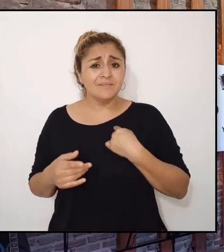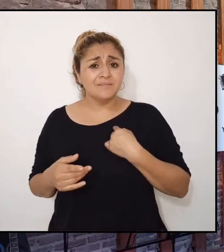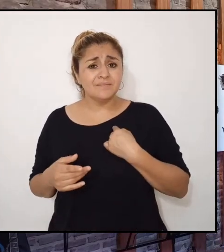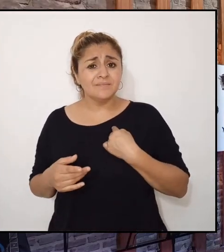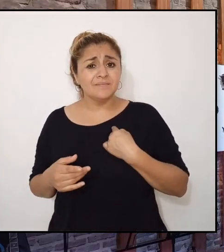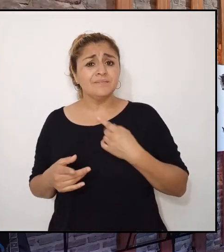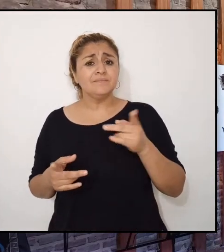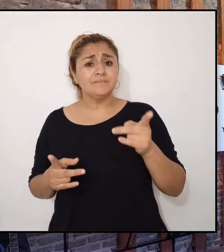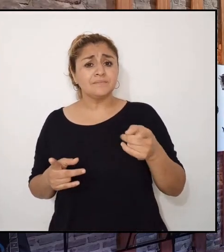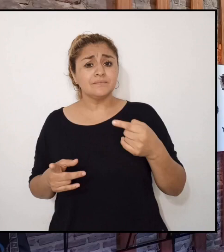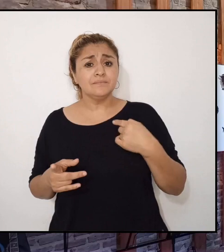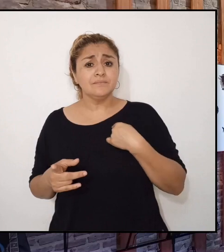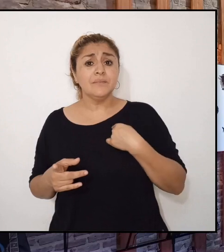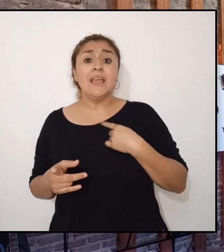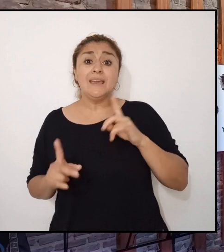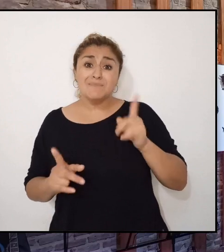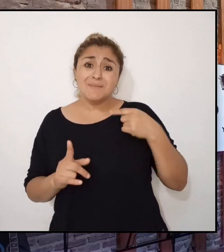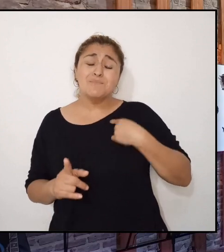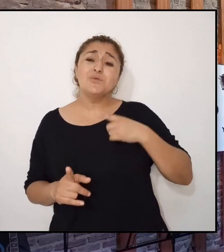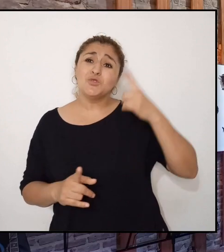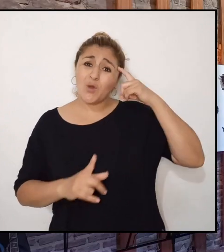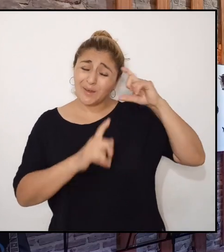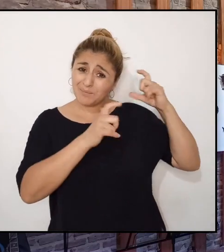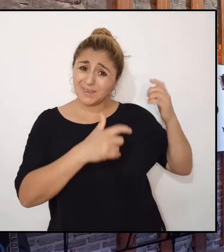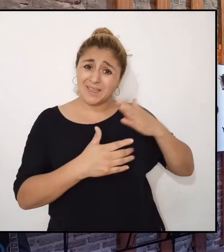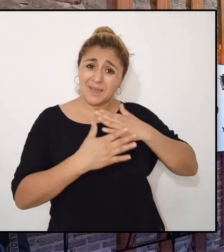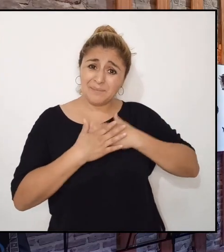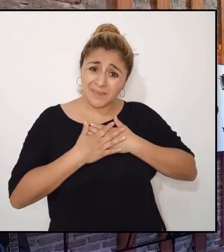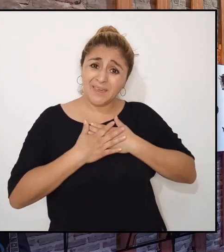que hablaba esto, alguien que yo conocía hace muchos años,